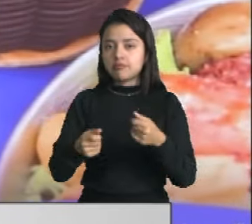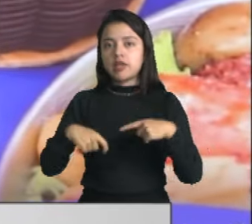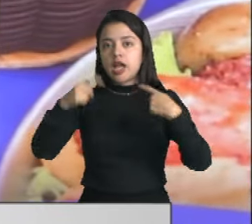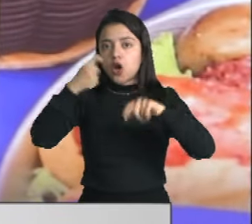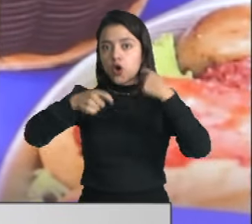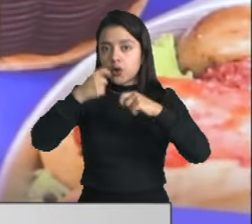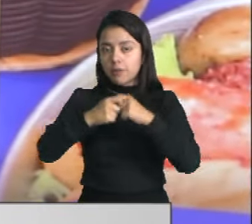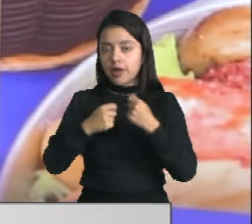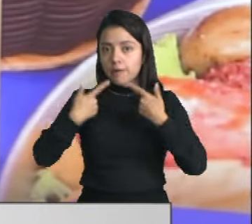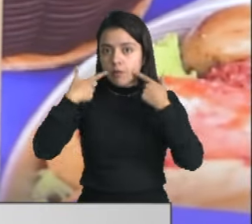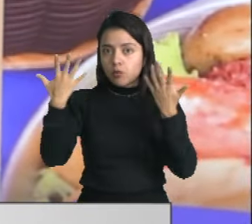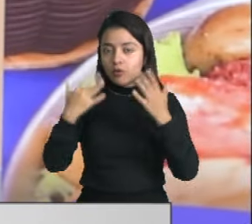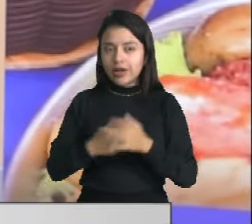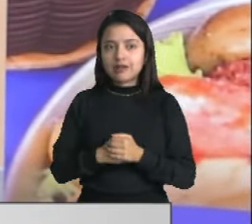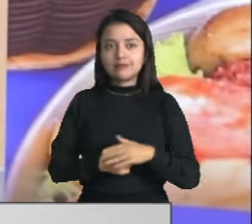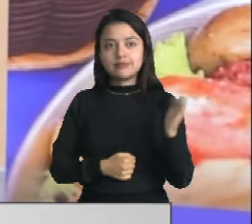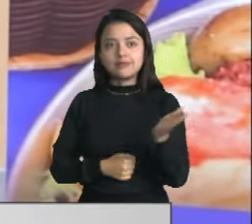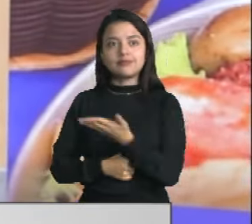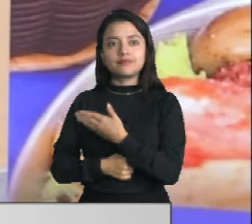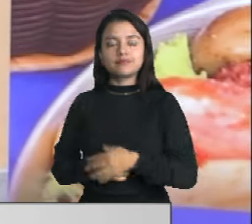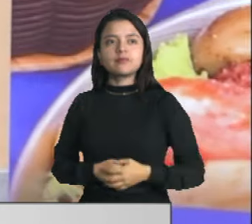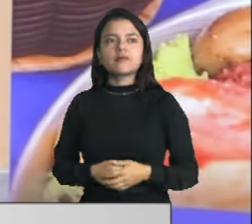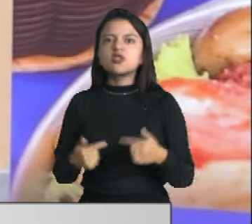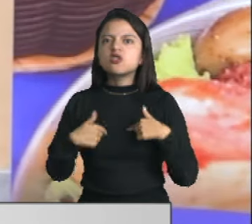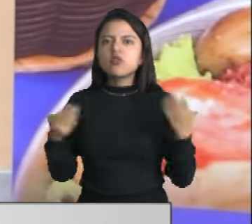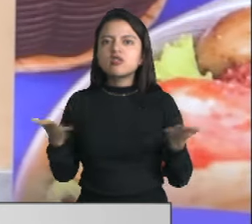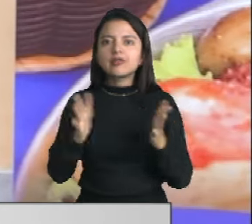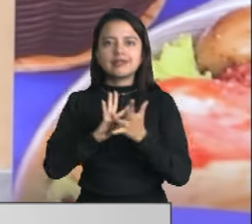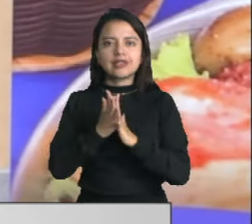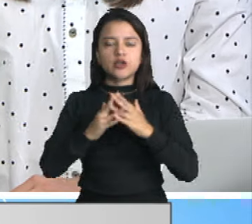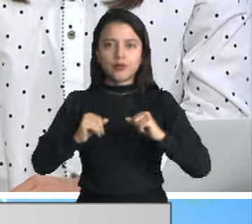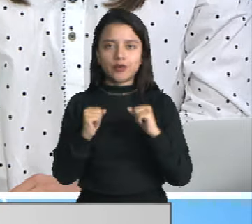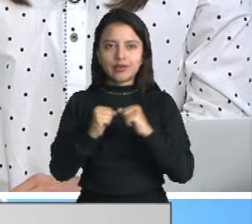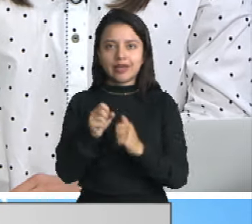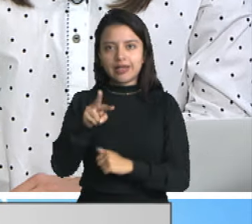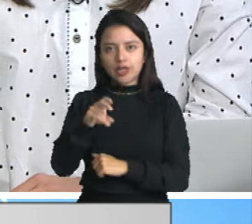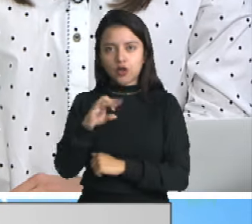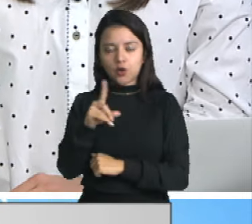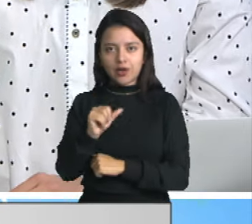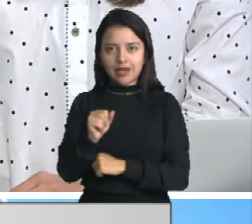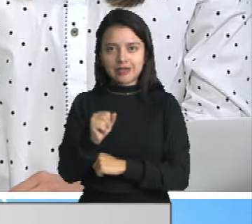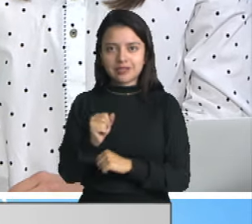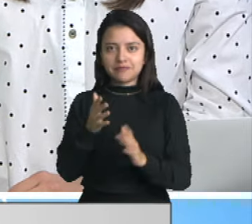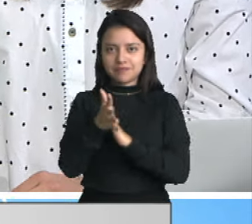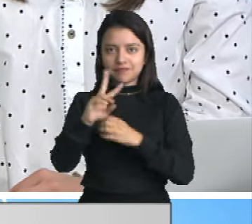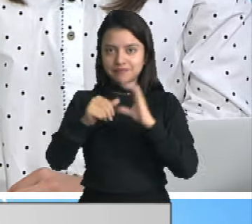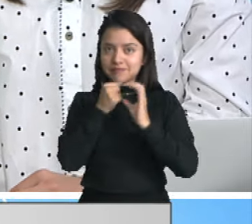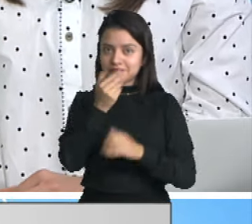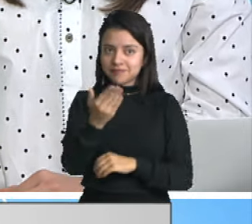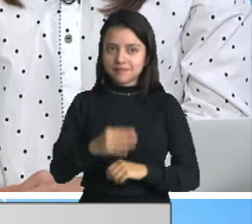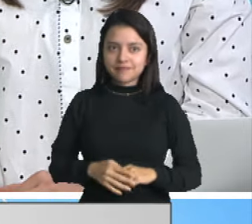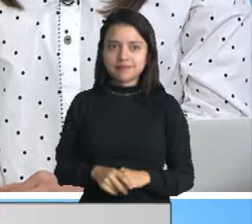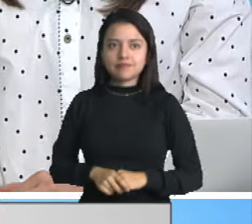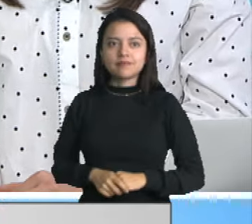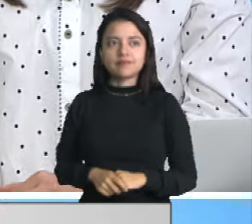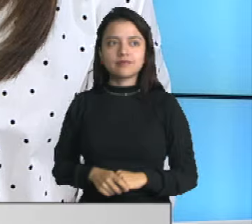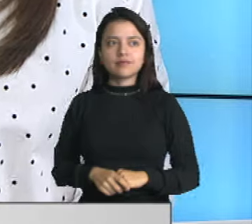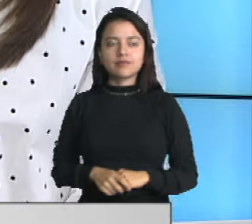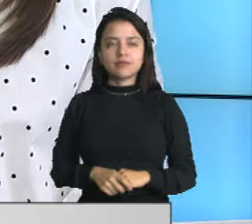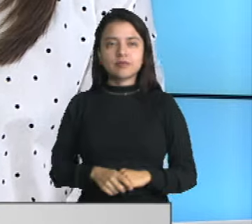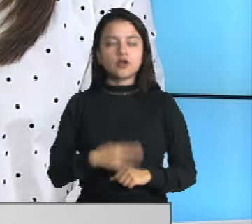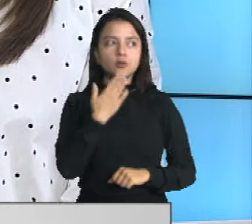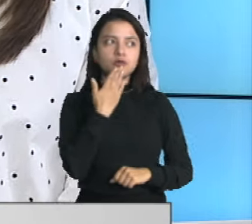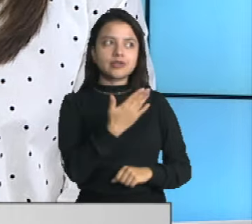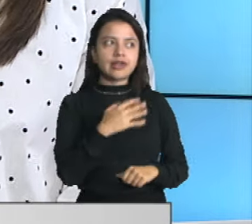popular de la capital de la República. Por lo pronto me despido desde el centro de Bogotá, Nicolás Romero, Noticentro 1CMI. Nicolás, muchísimas gracias. En